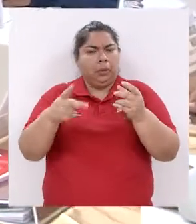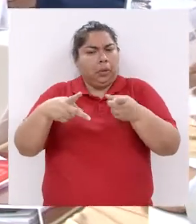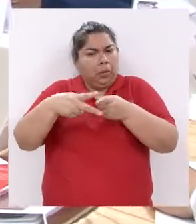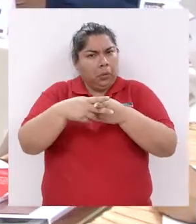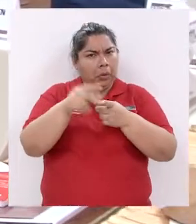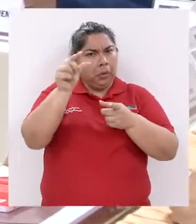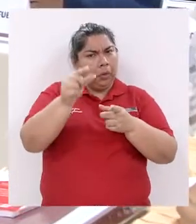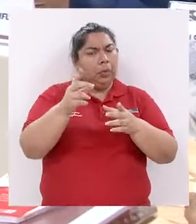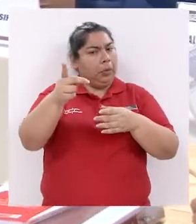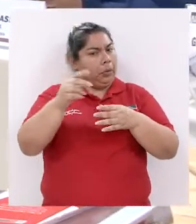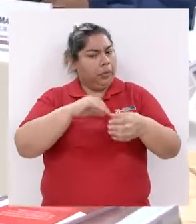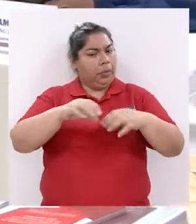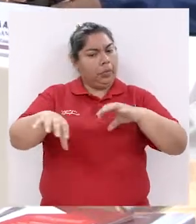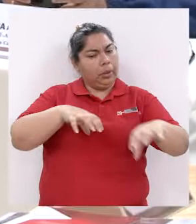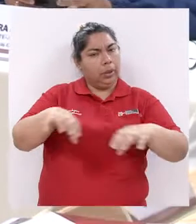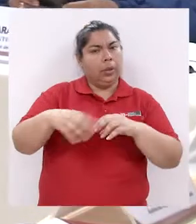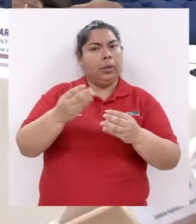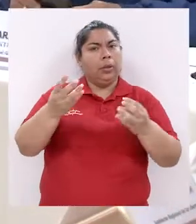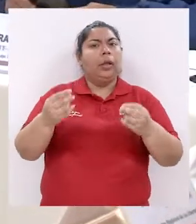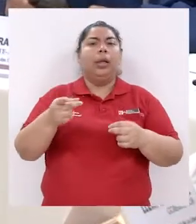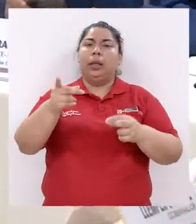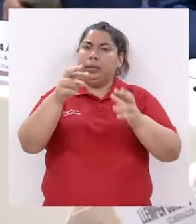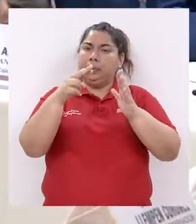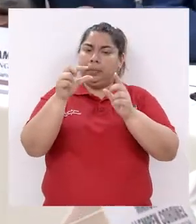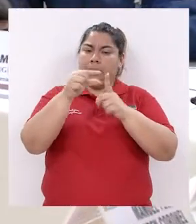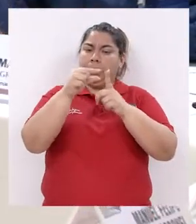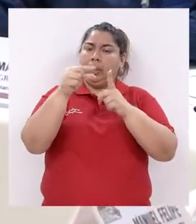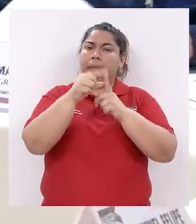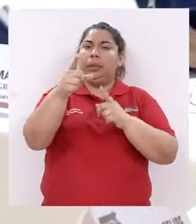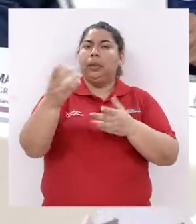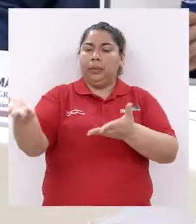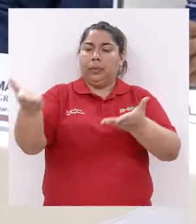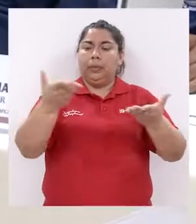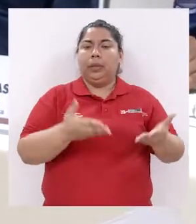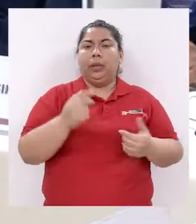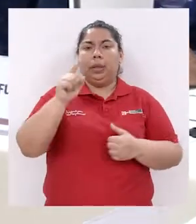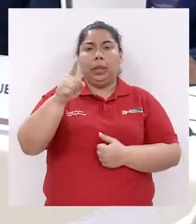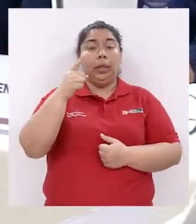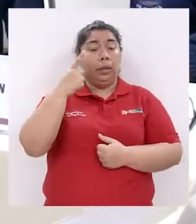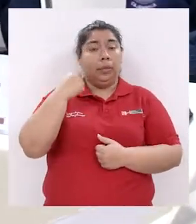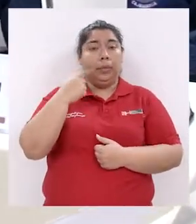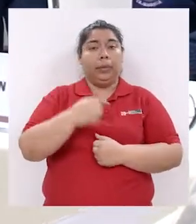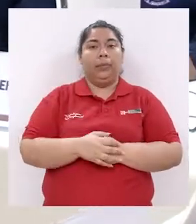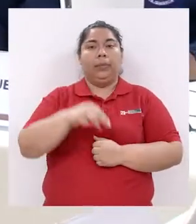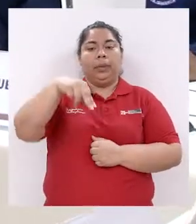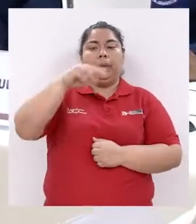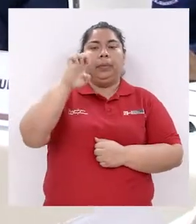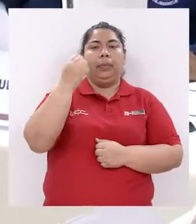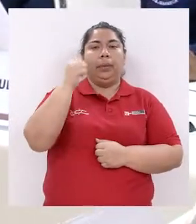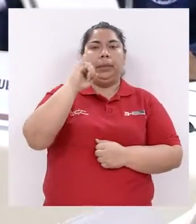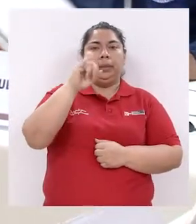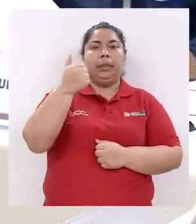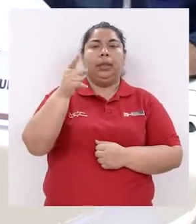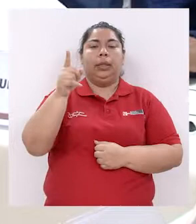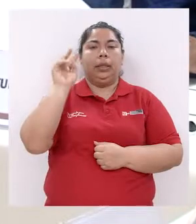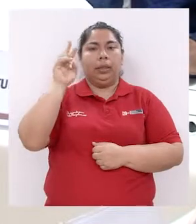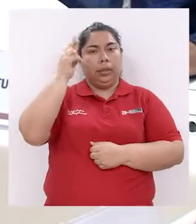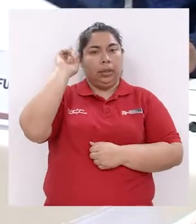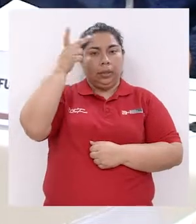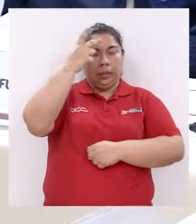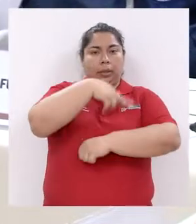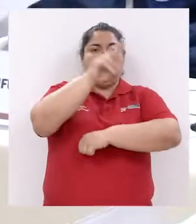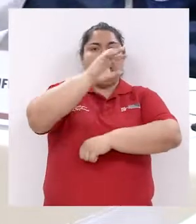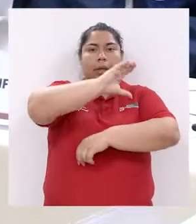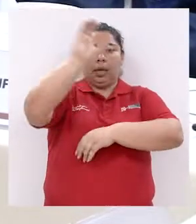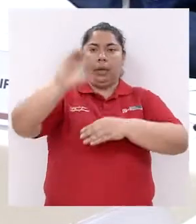bastante corto y bastante ágil. Tenemos las palabras de bienvenida en primer lugar del señor Mesías Guevara, gobernador regional